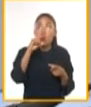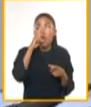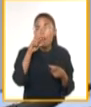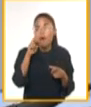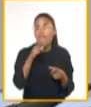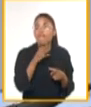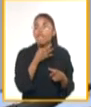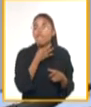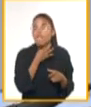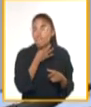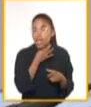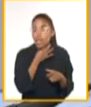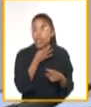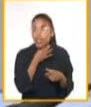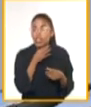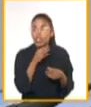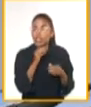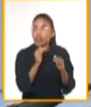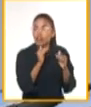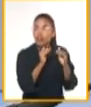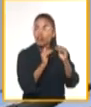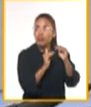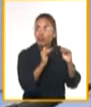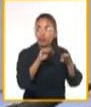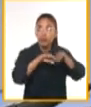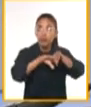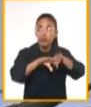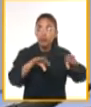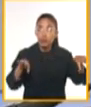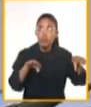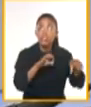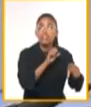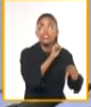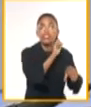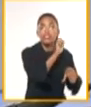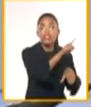que separa la parte de tensión, 110.000 voltios,